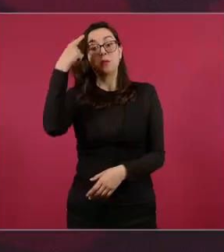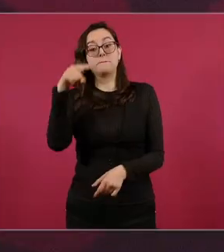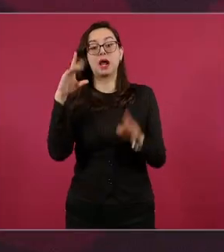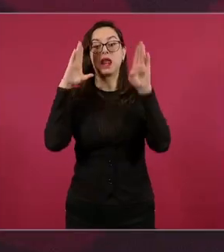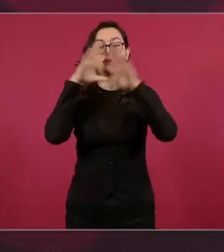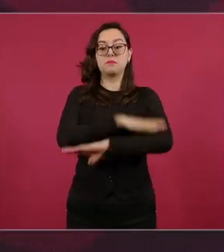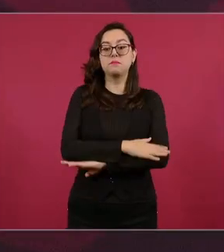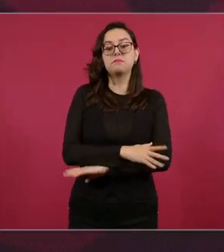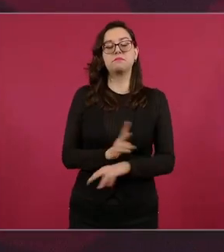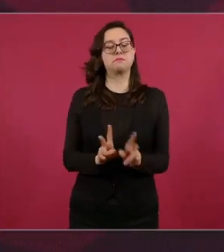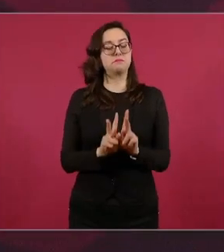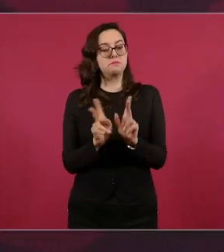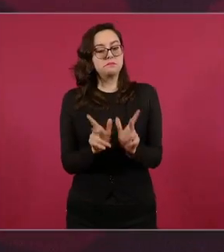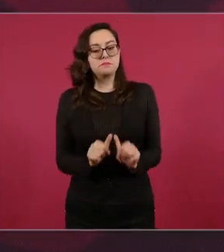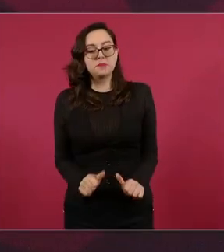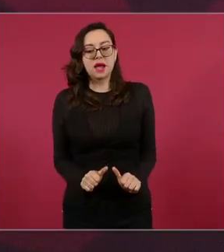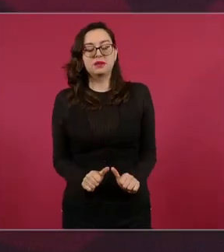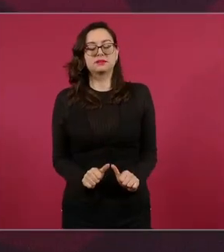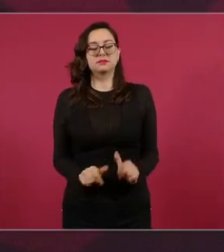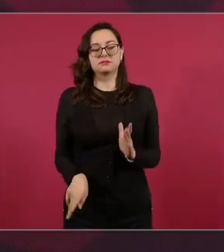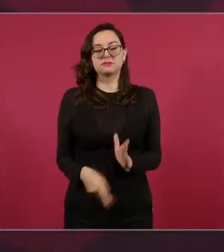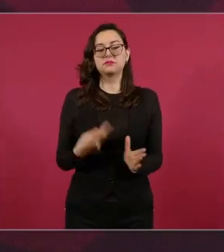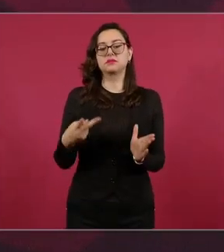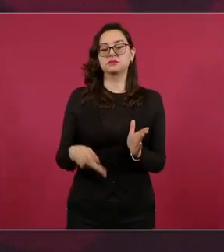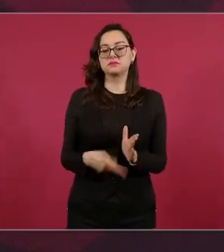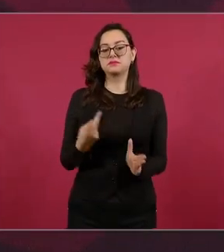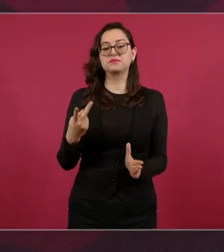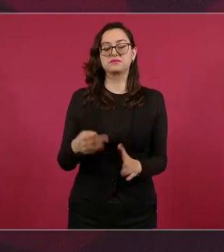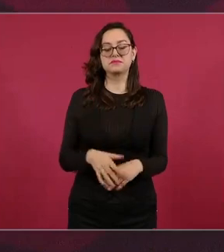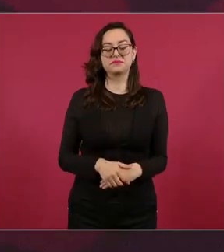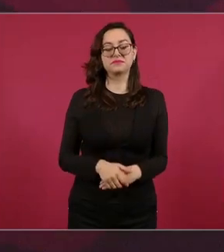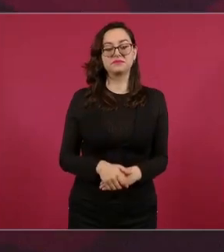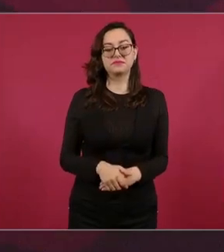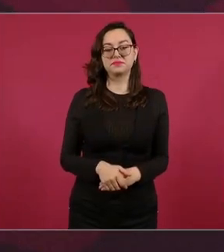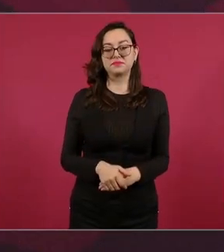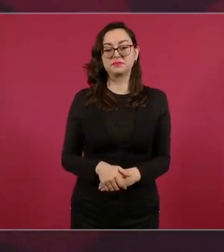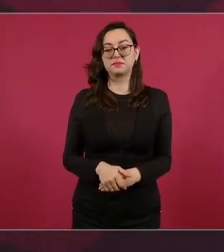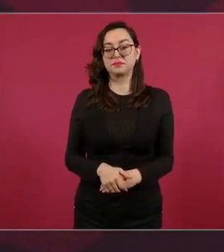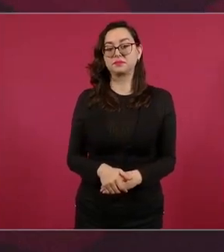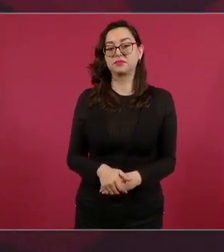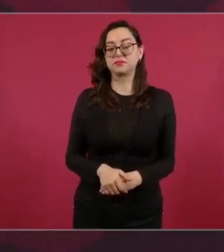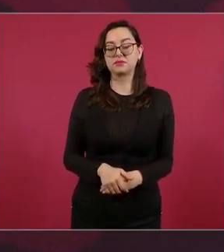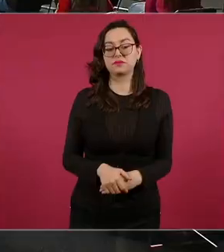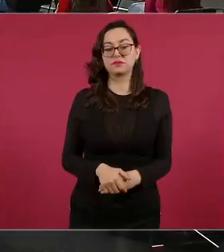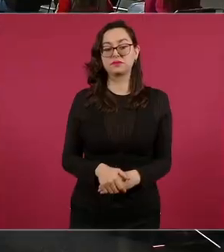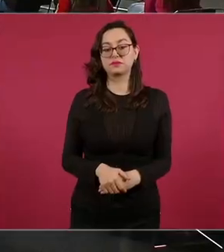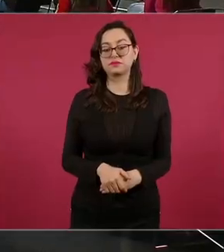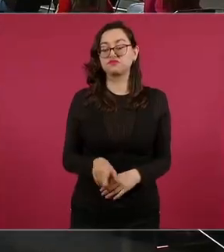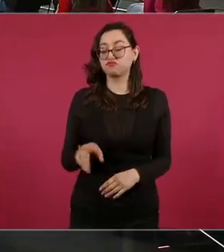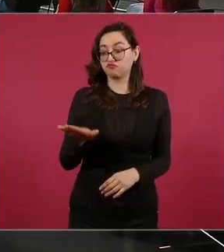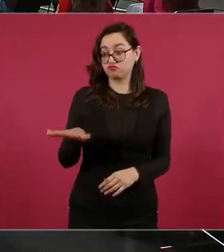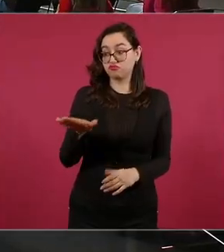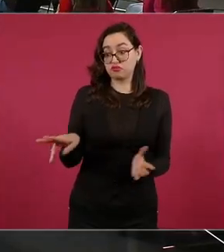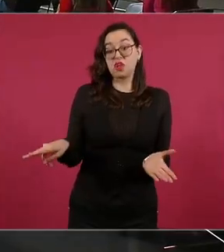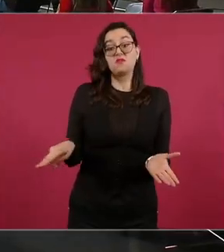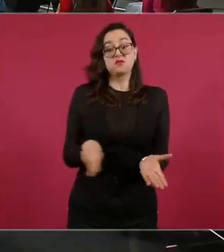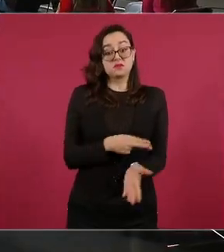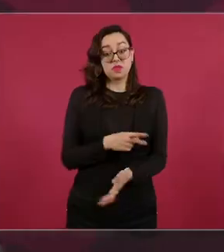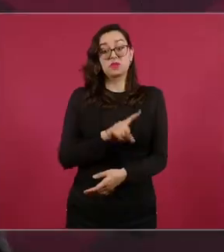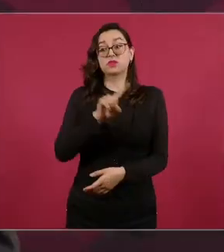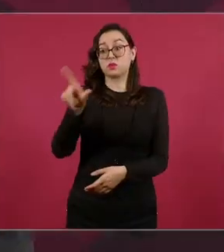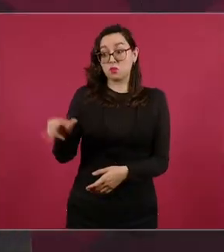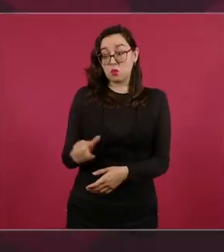de paz siempre me decían ¿pero usted reconocer los resultados? y siempre